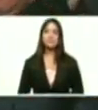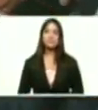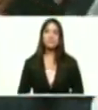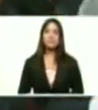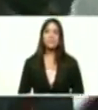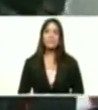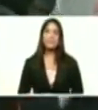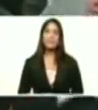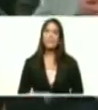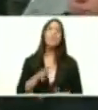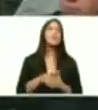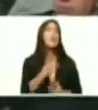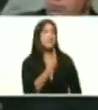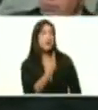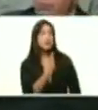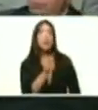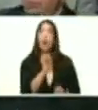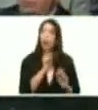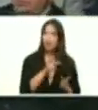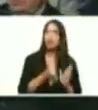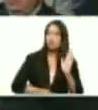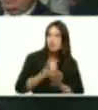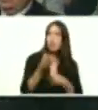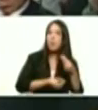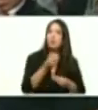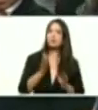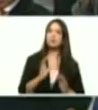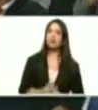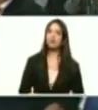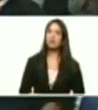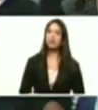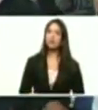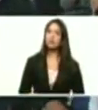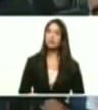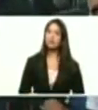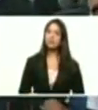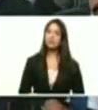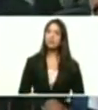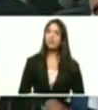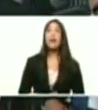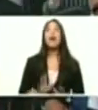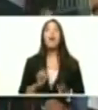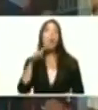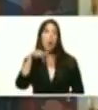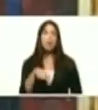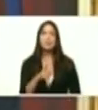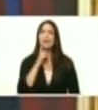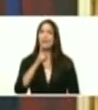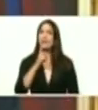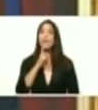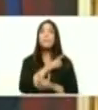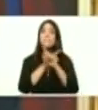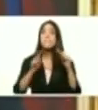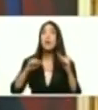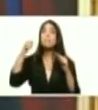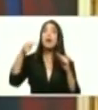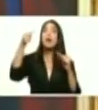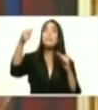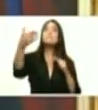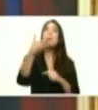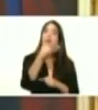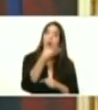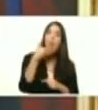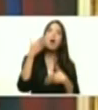¿Qué les hace falta tal cosa? Vamos a parir, pues. Quizás nos cueste hoy. Mañana va a ser mejor hasta que